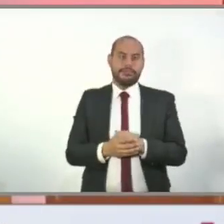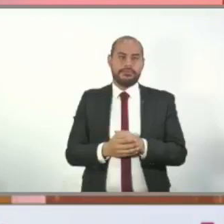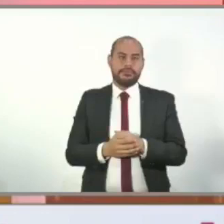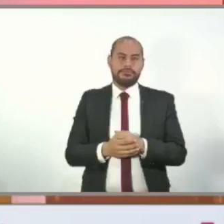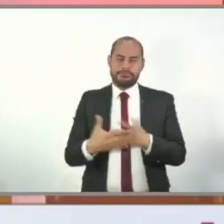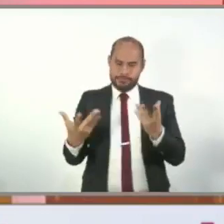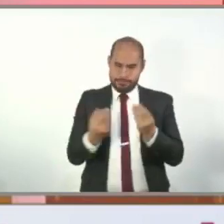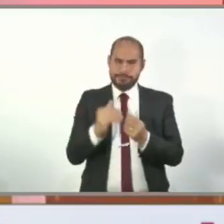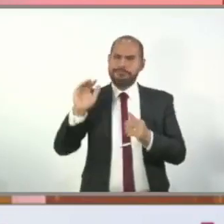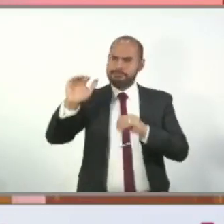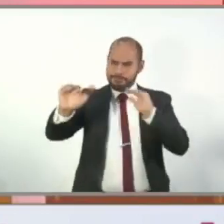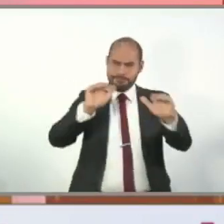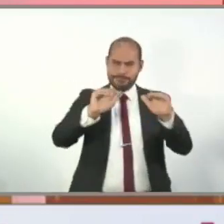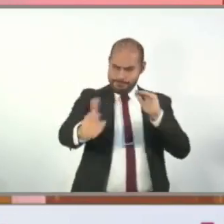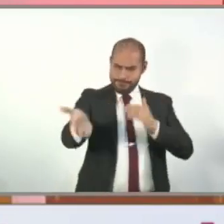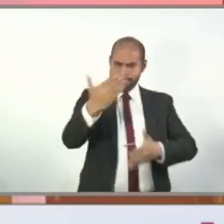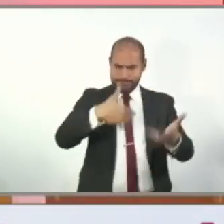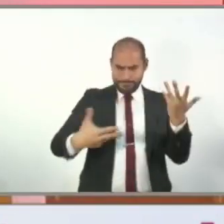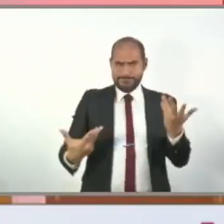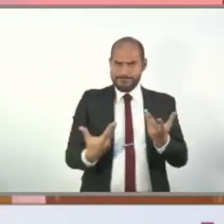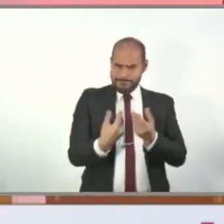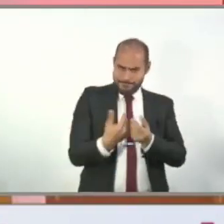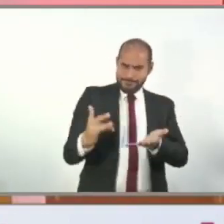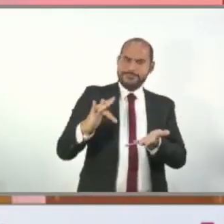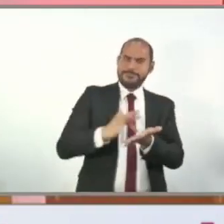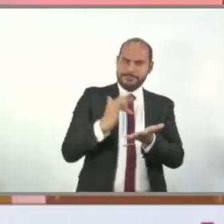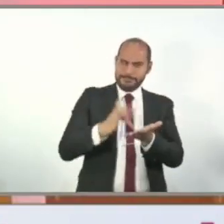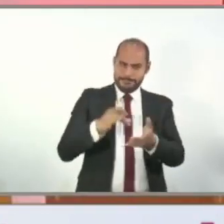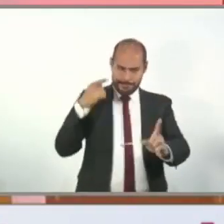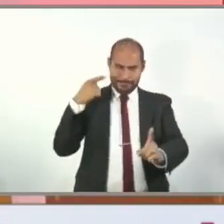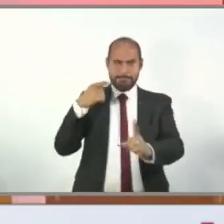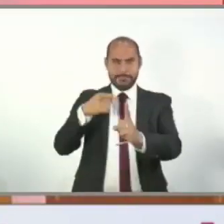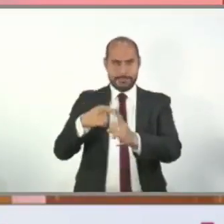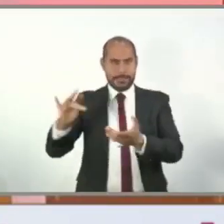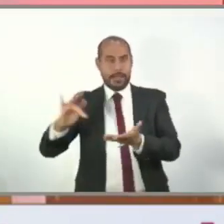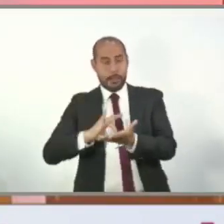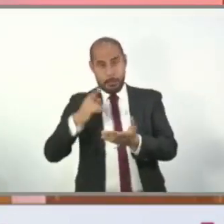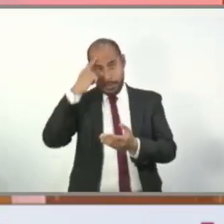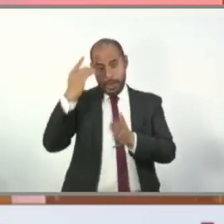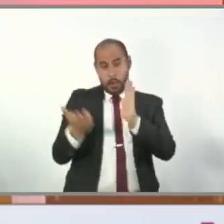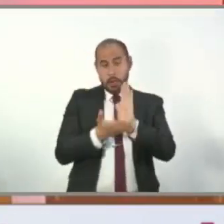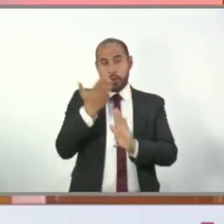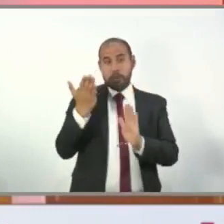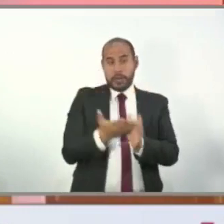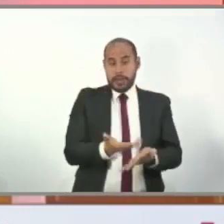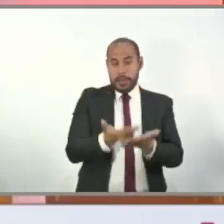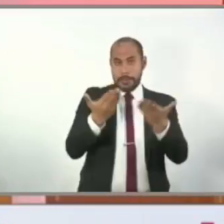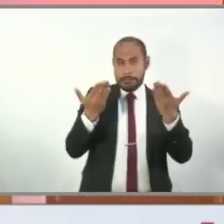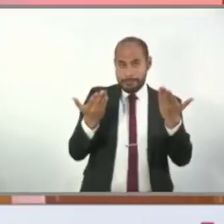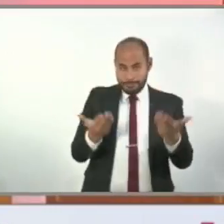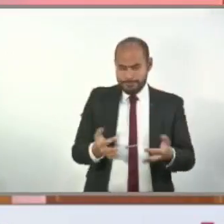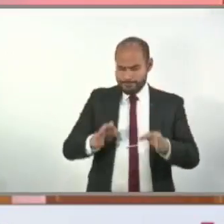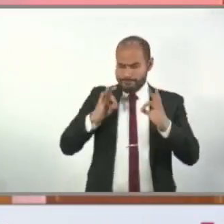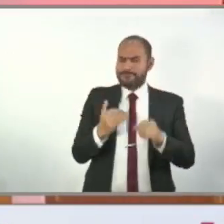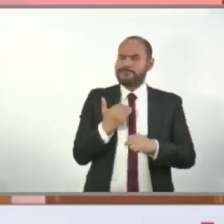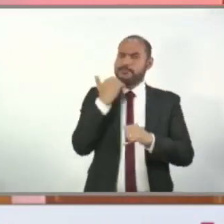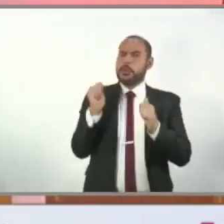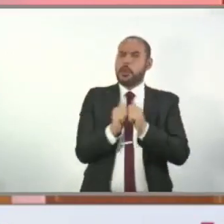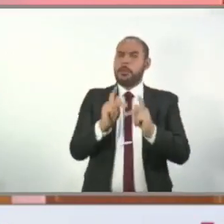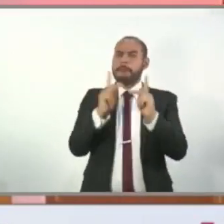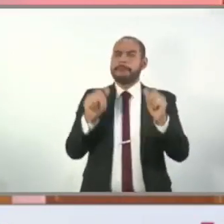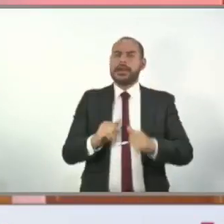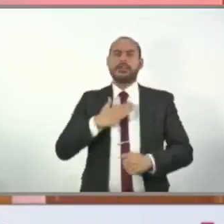ser colaboradores en la misión, es decir, a colaborar para construir presentes dignos con paz y